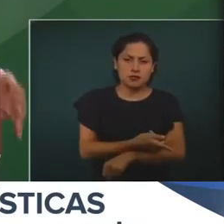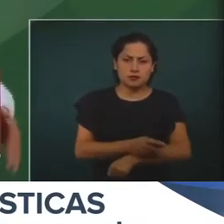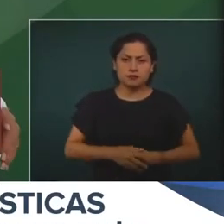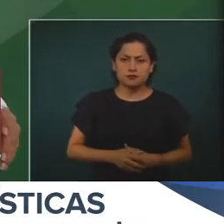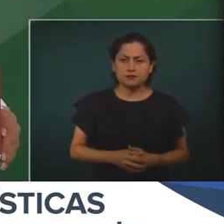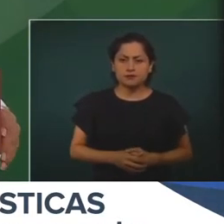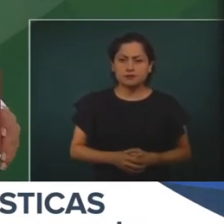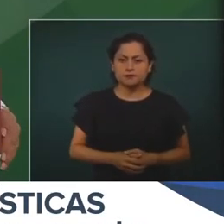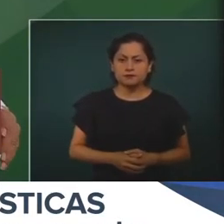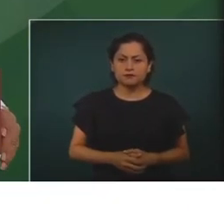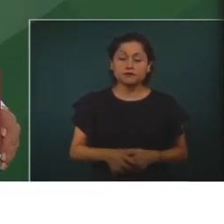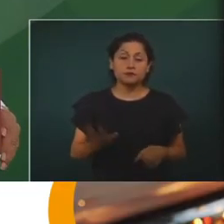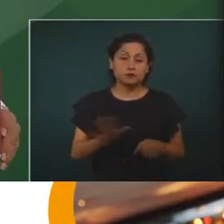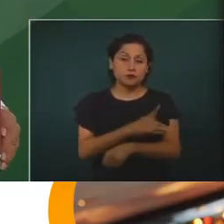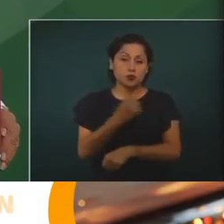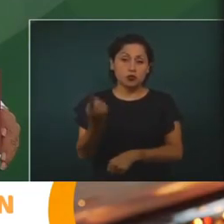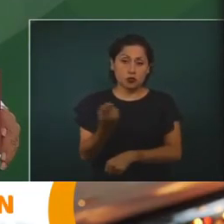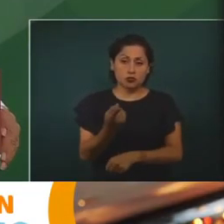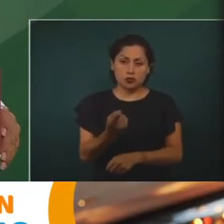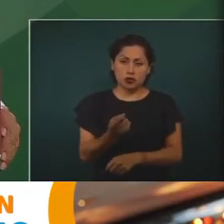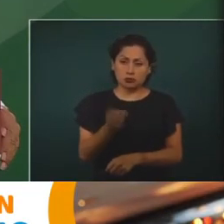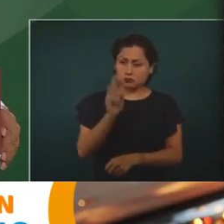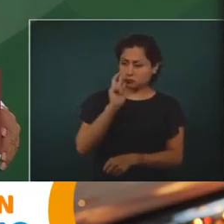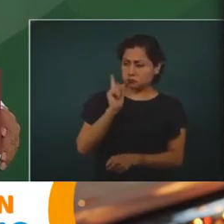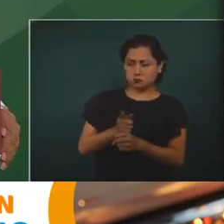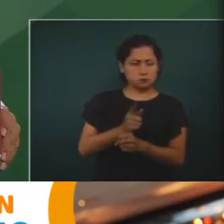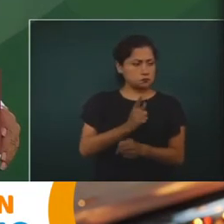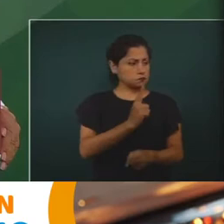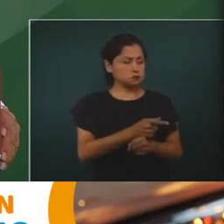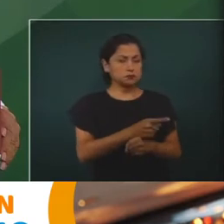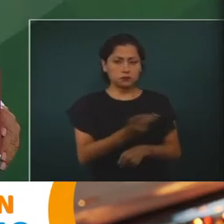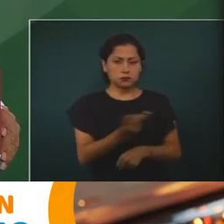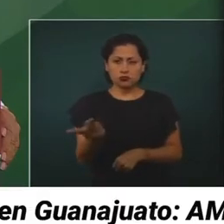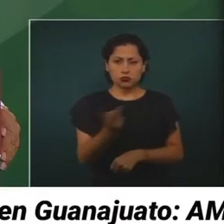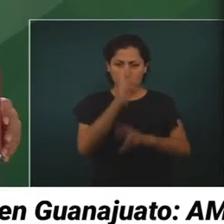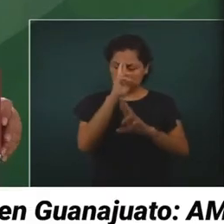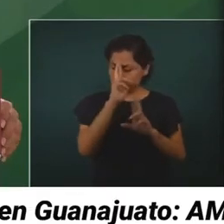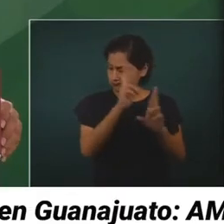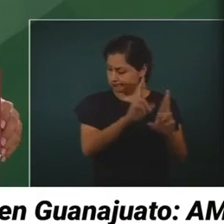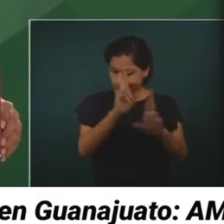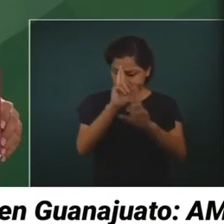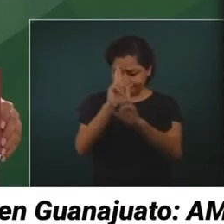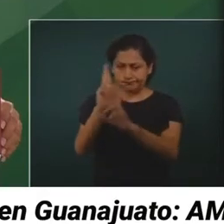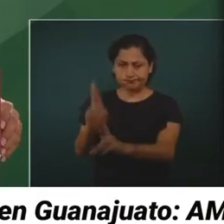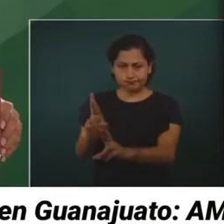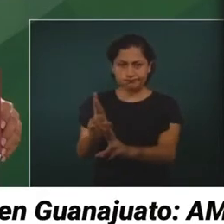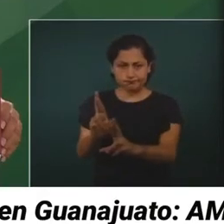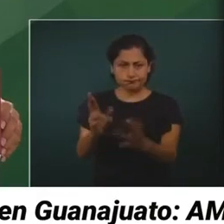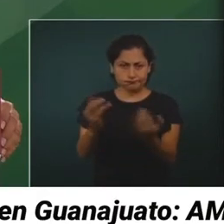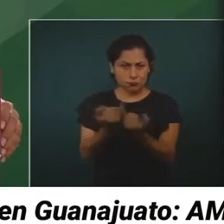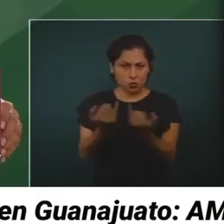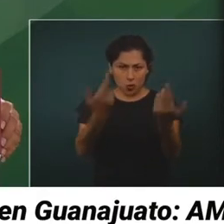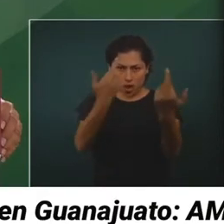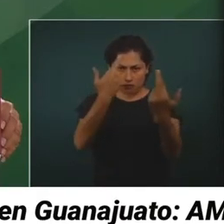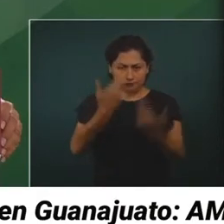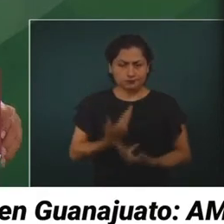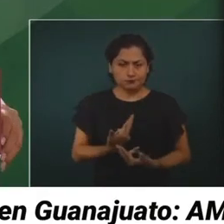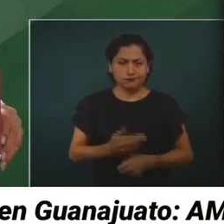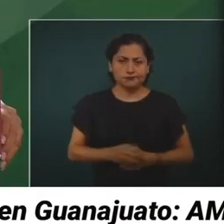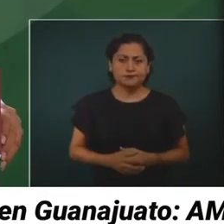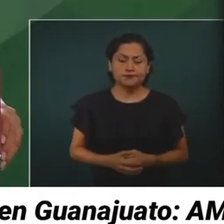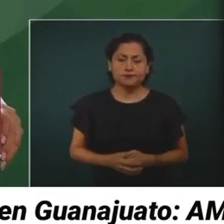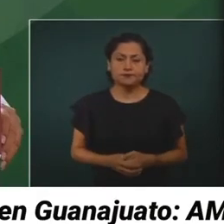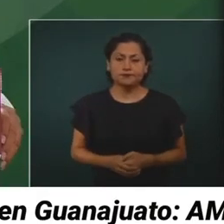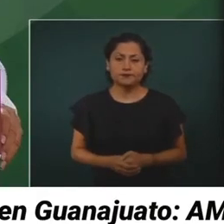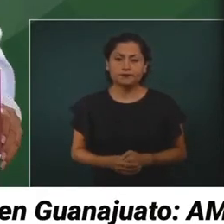el presidente Andrés Manuel López Obrador durante su rueda de prensa mañanera desde Acapulco, Guerrero. El Marro era el líder criminal del cártel de